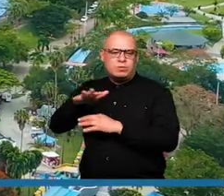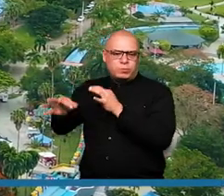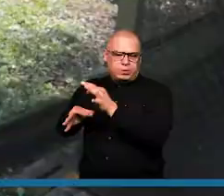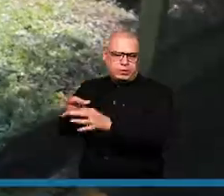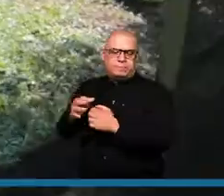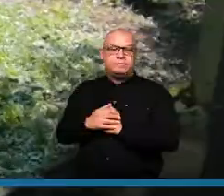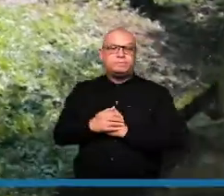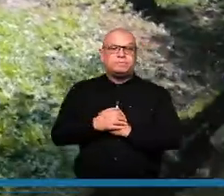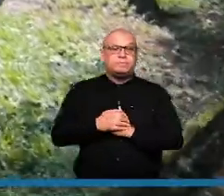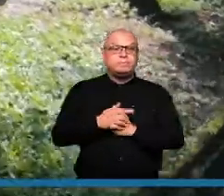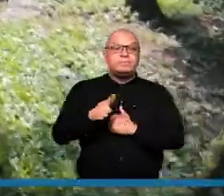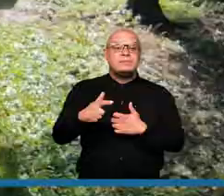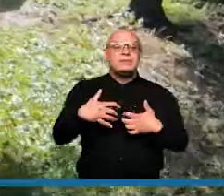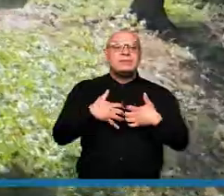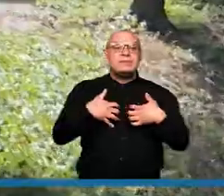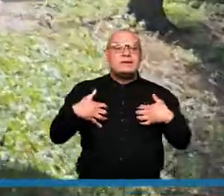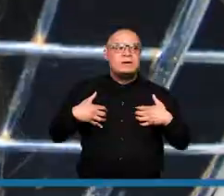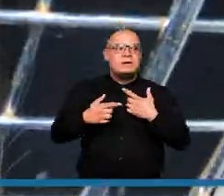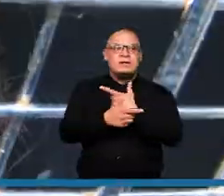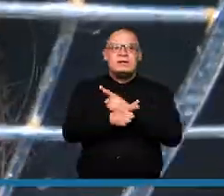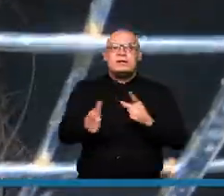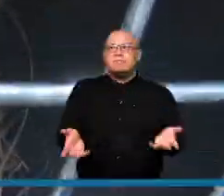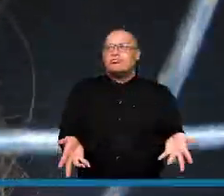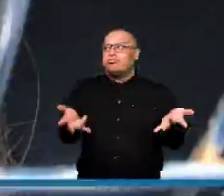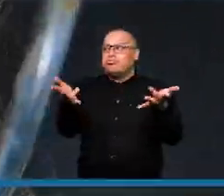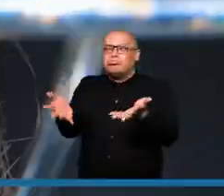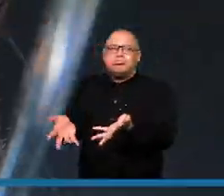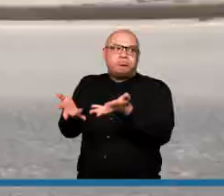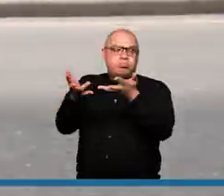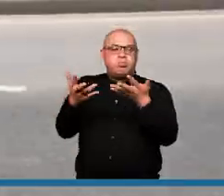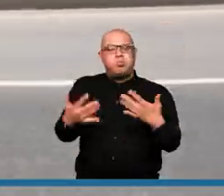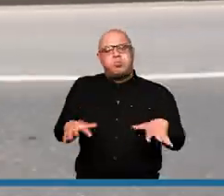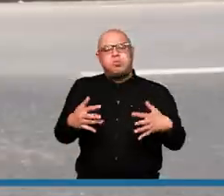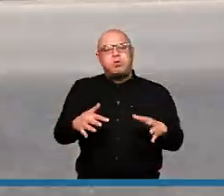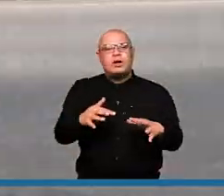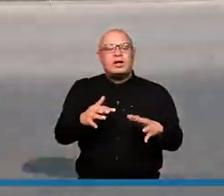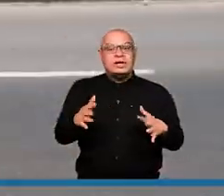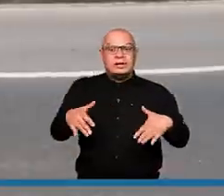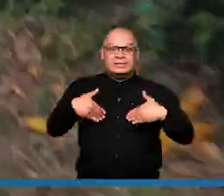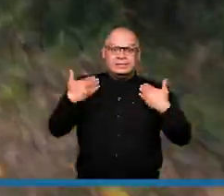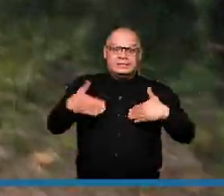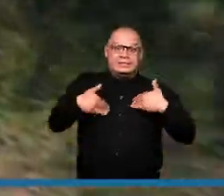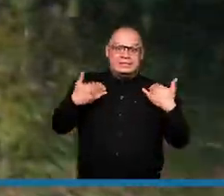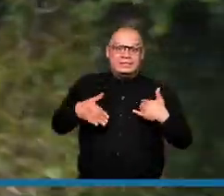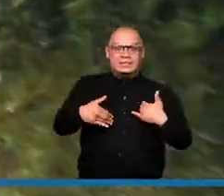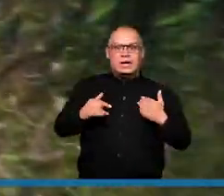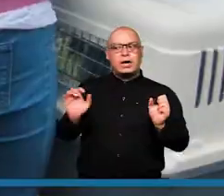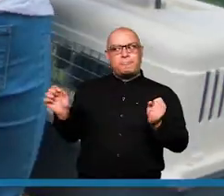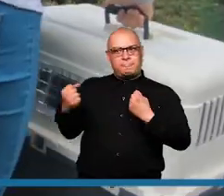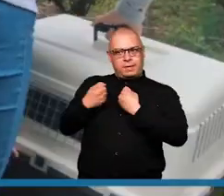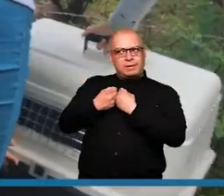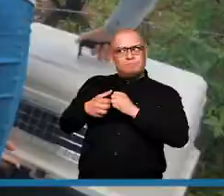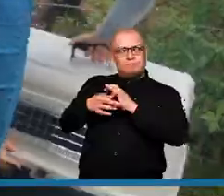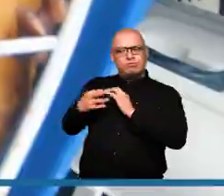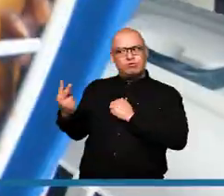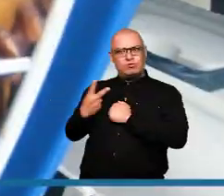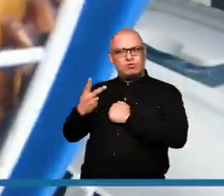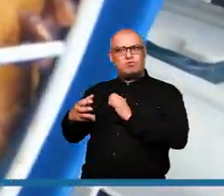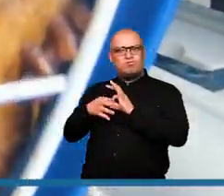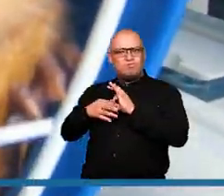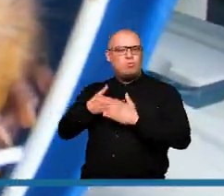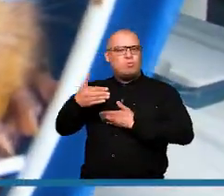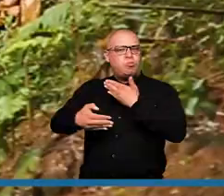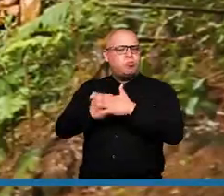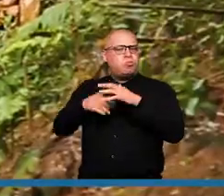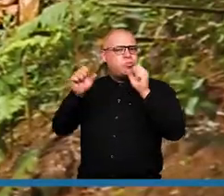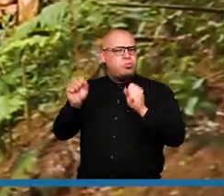de liberaciones es quizás lo que más motiva ese incentivo de que se realiza entre las dos instituciones, porque ya se devuelven